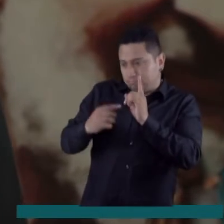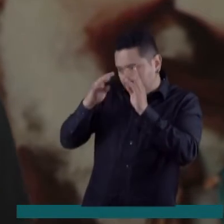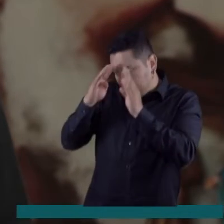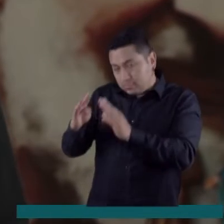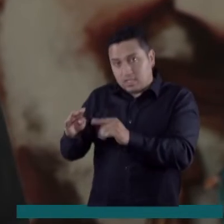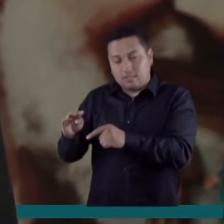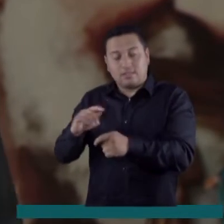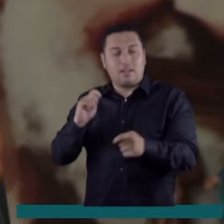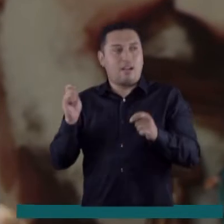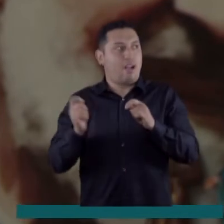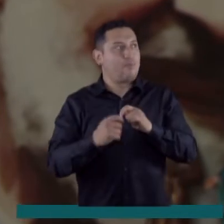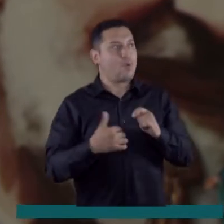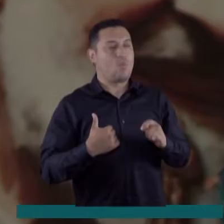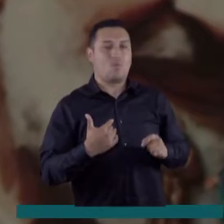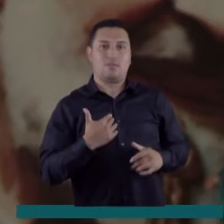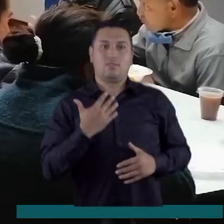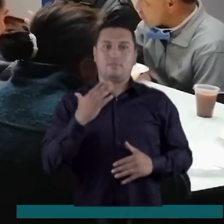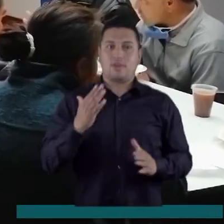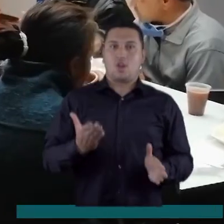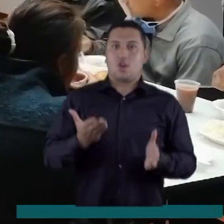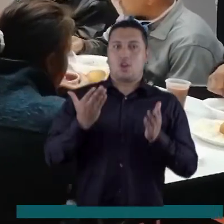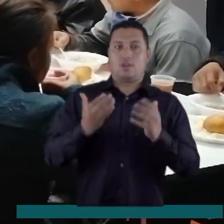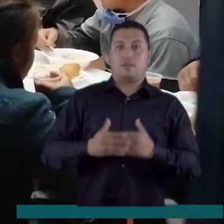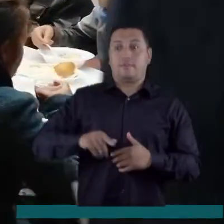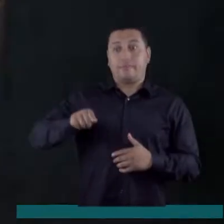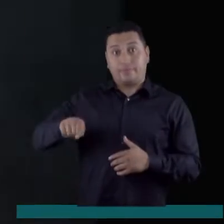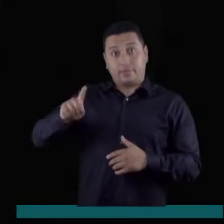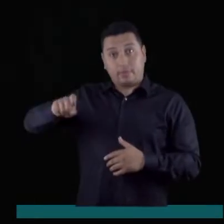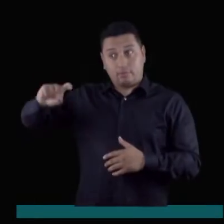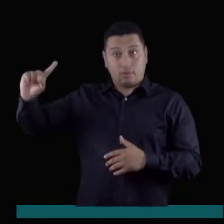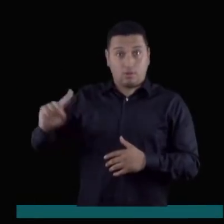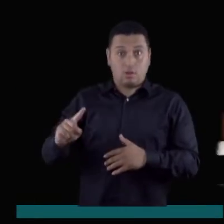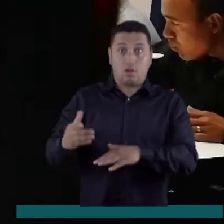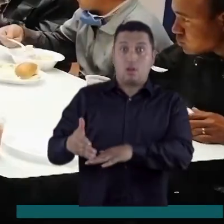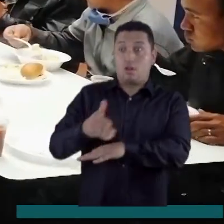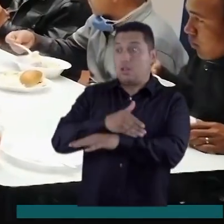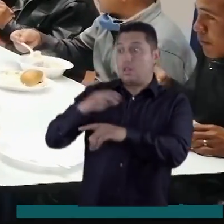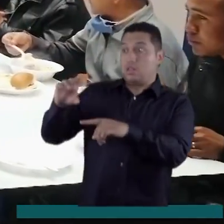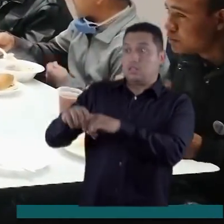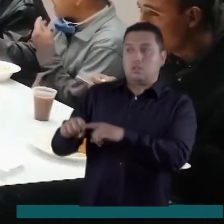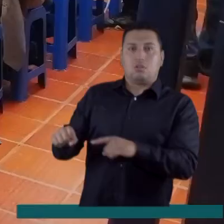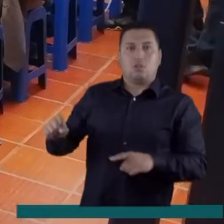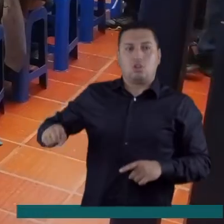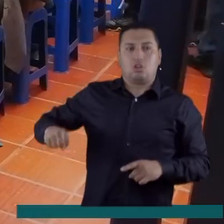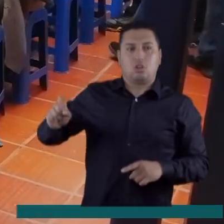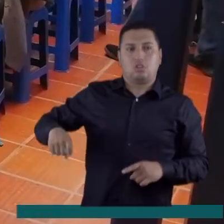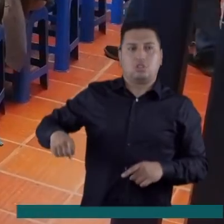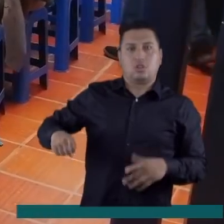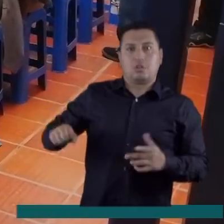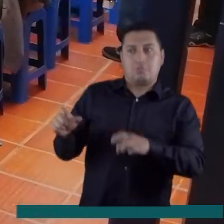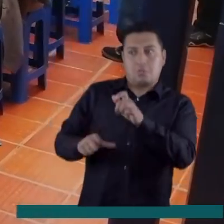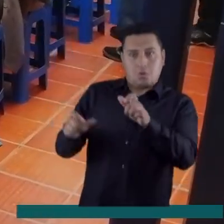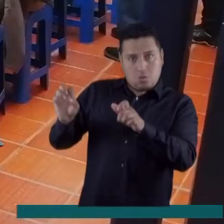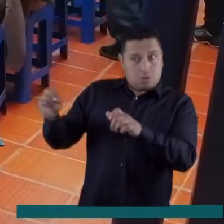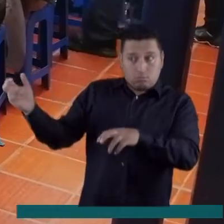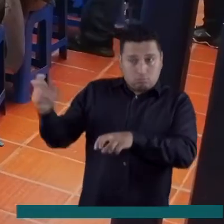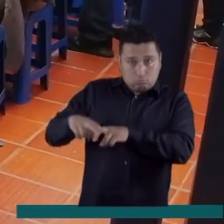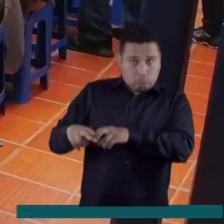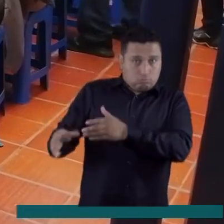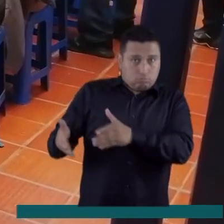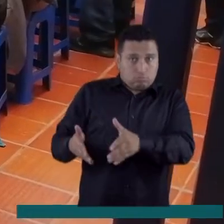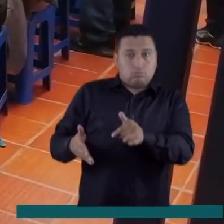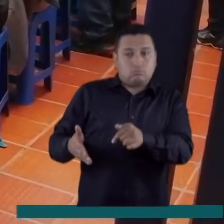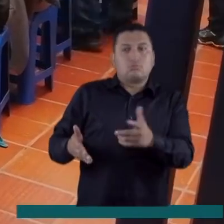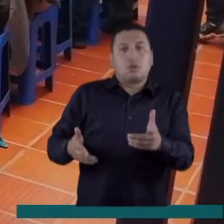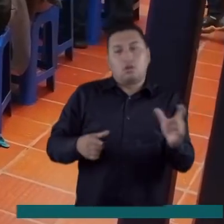servidor cambia su aspecto de una para poder recibir el servicio no se necesita cita previa los beneficiados simplemente